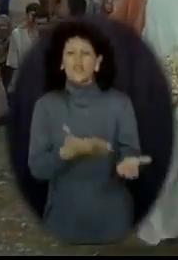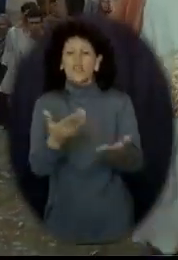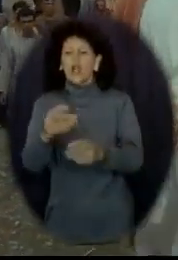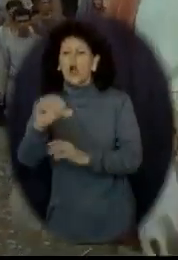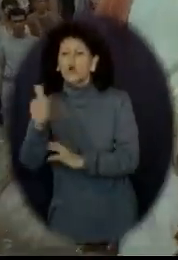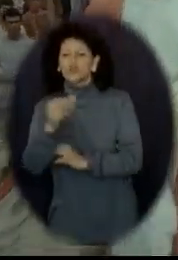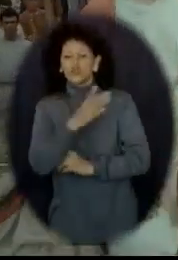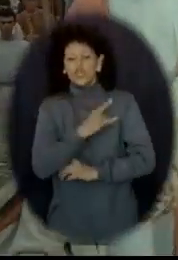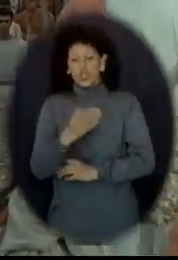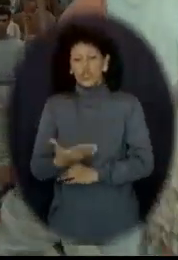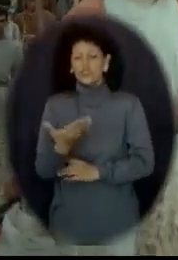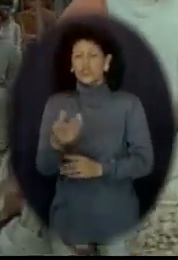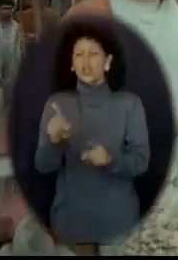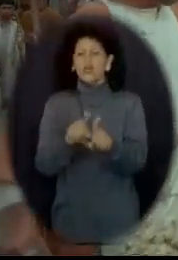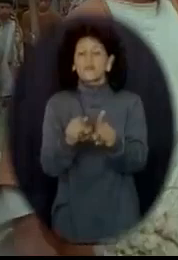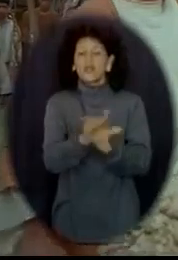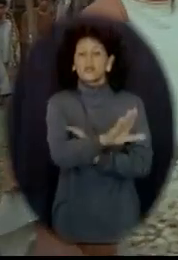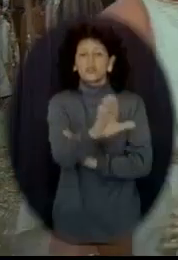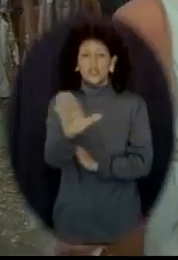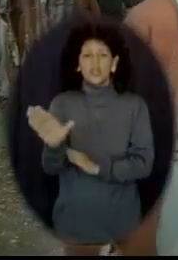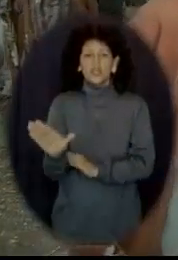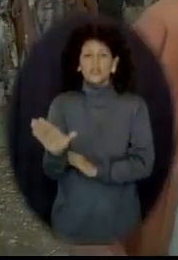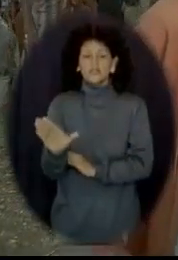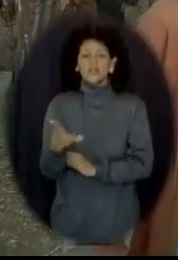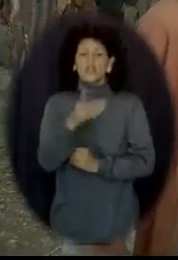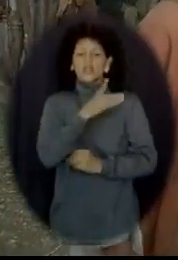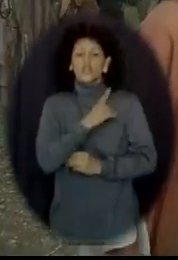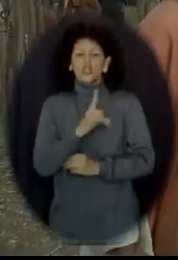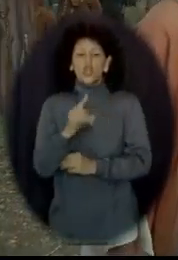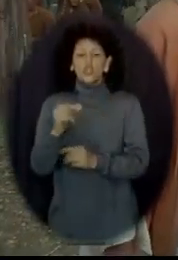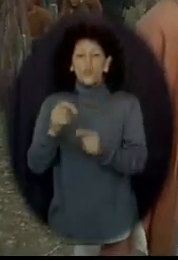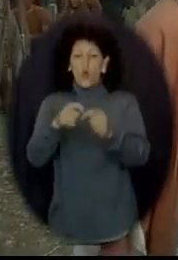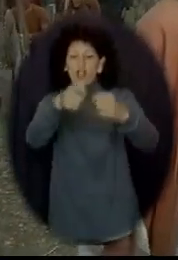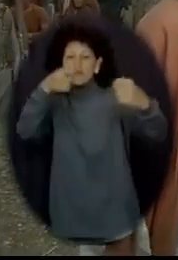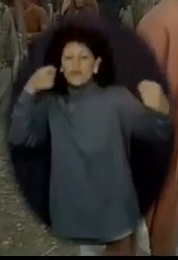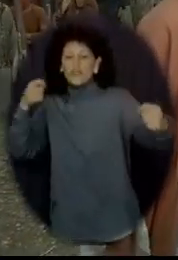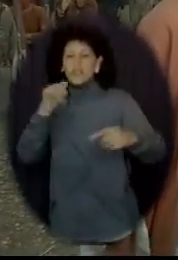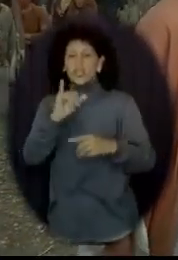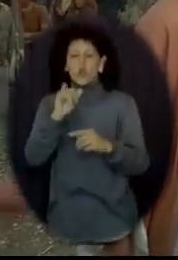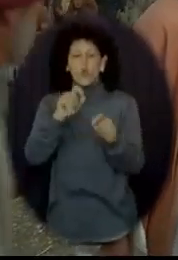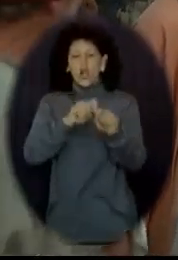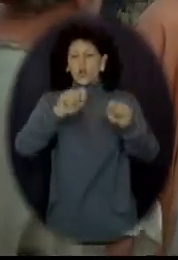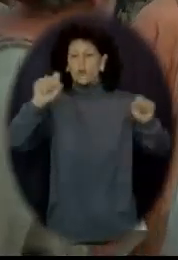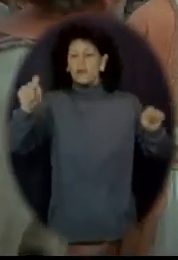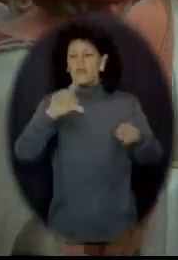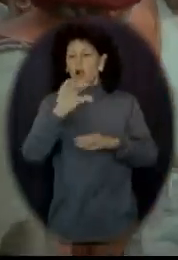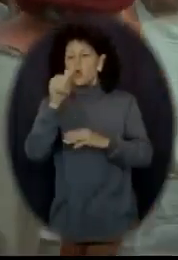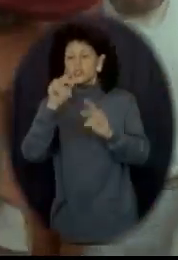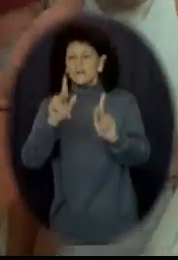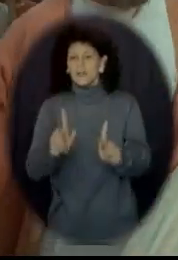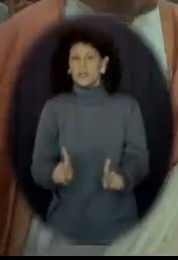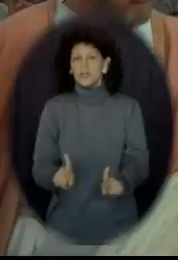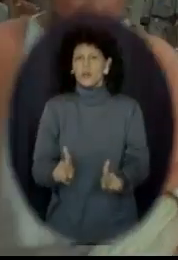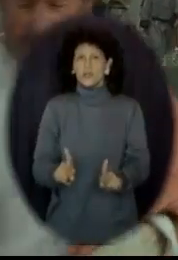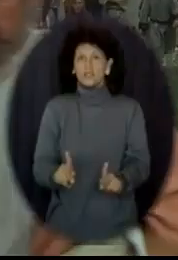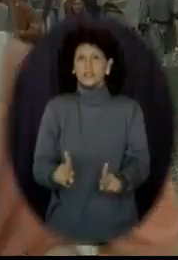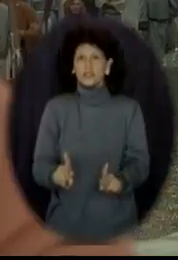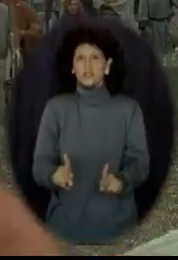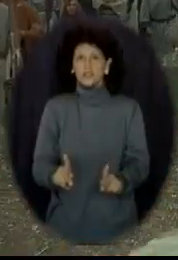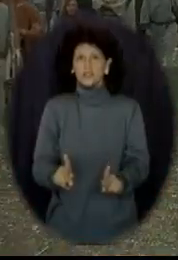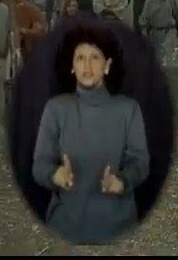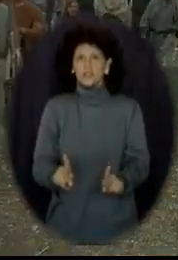Den a otros y Dios les dará a ustedes. Dios los medirá con la medida con que ustedes midan.